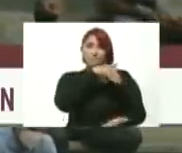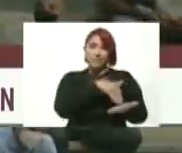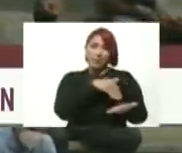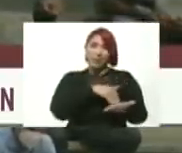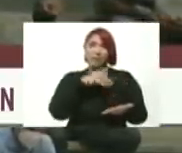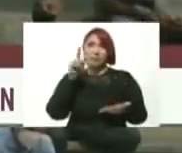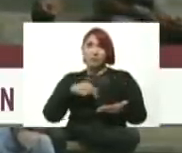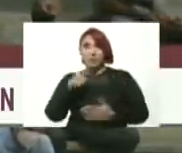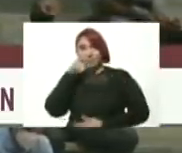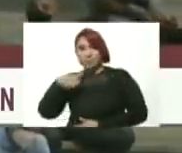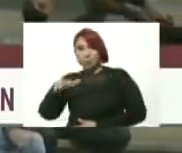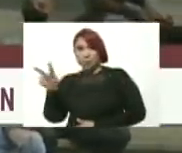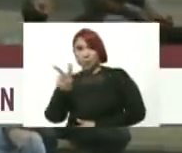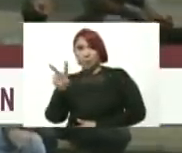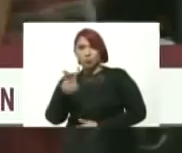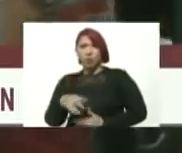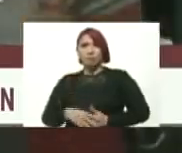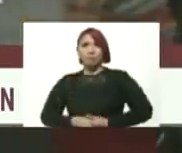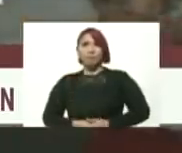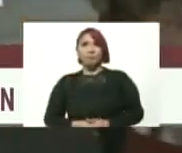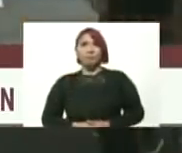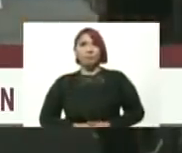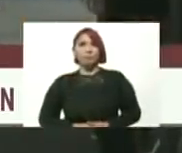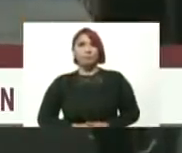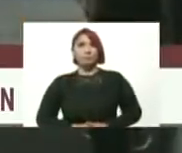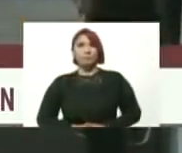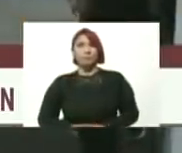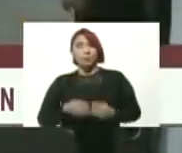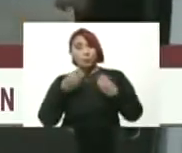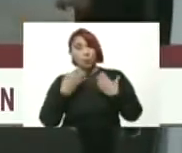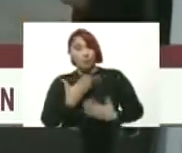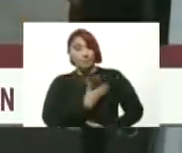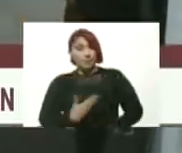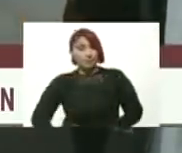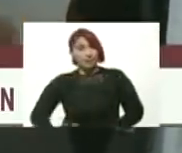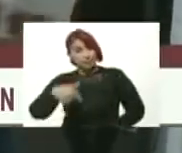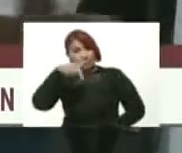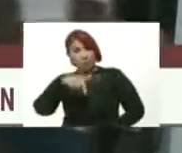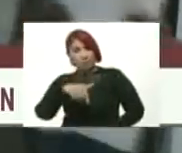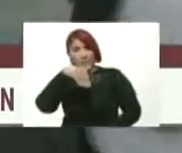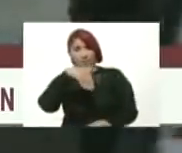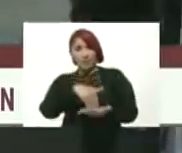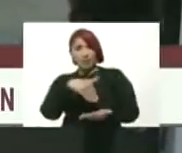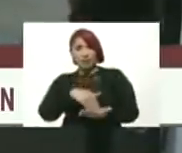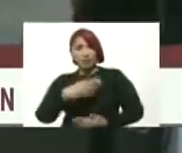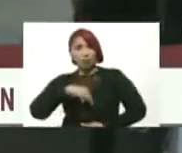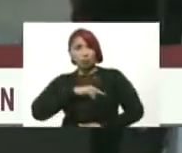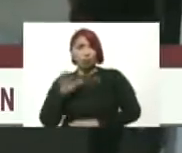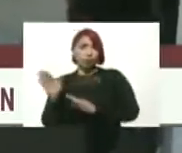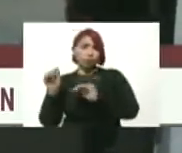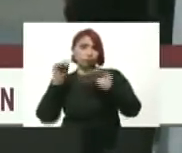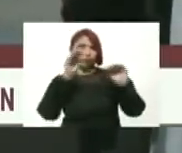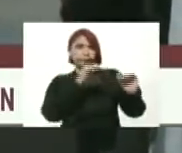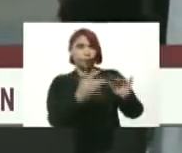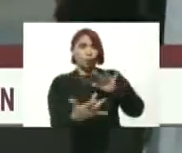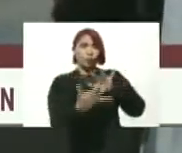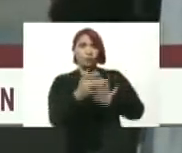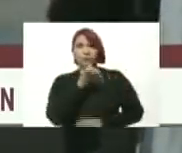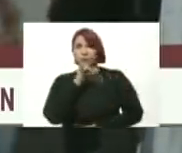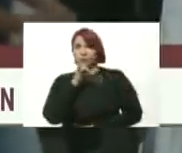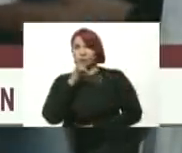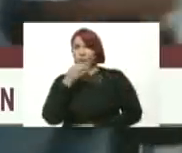como en el pueblo de venezuela bueno presidente desde aquella de miranda nos despedimos de usted con mucha